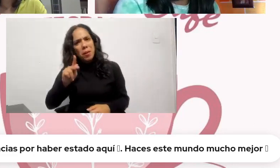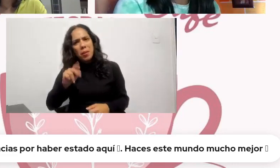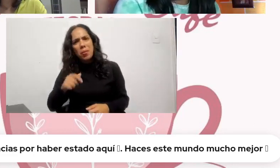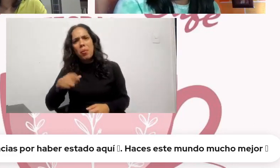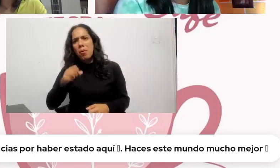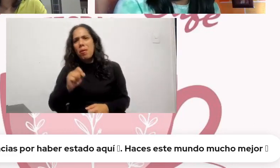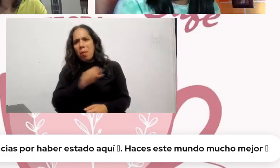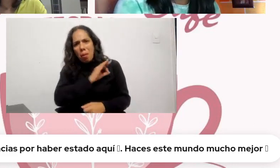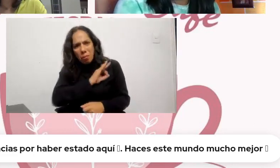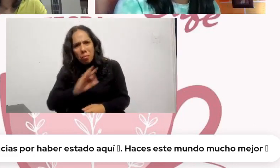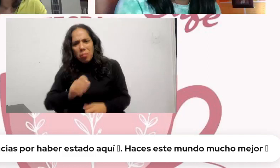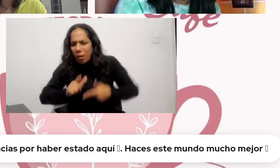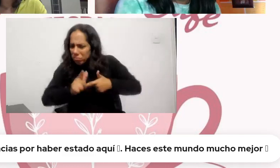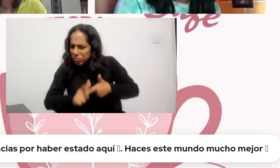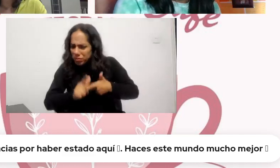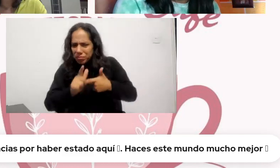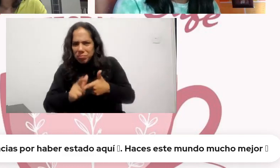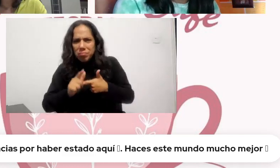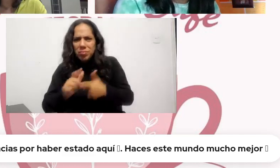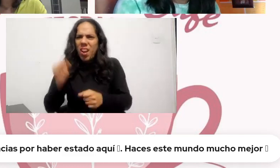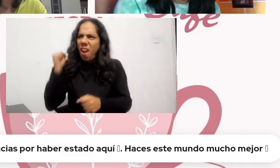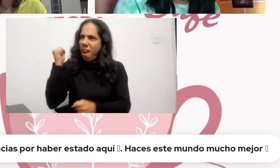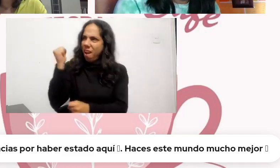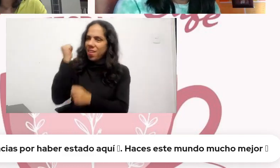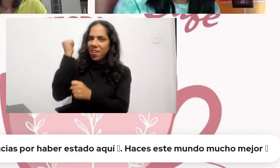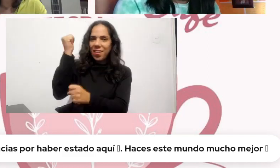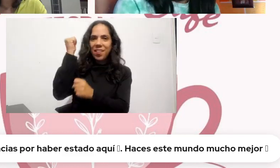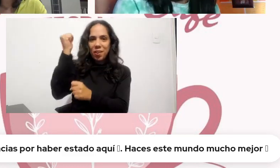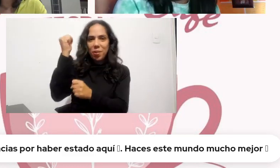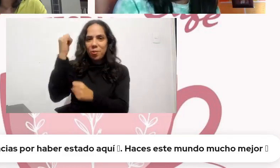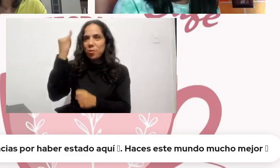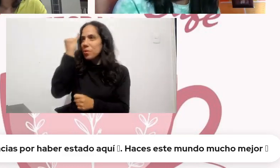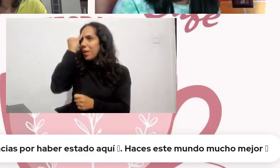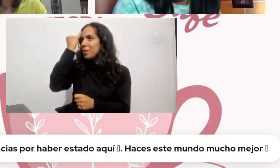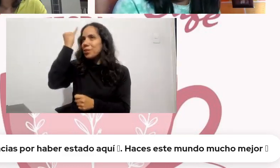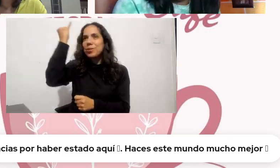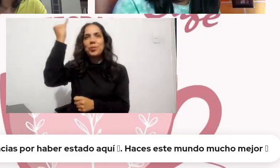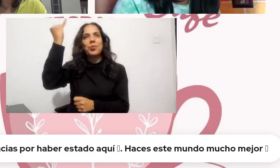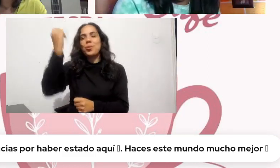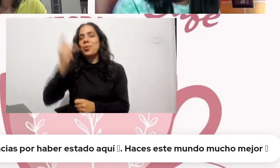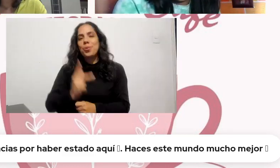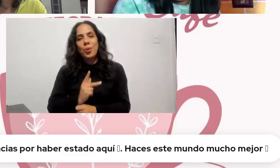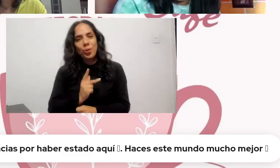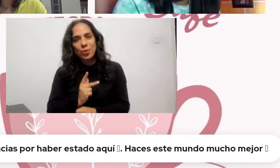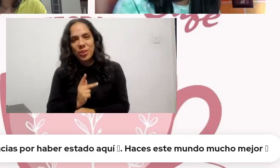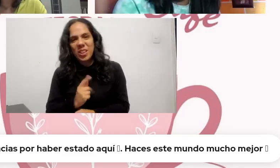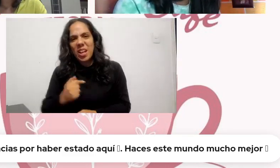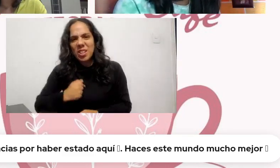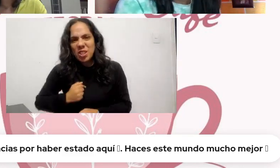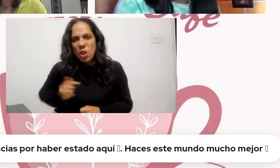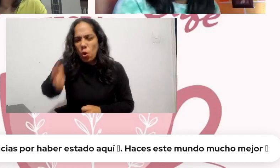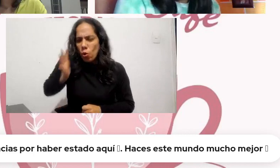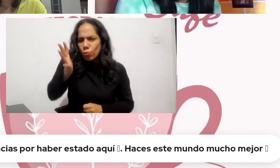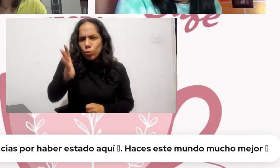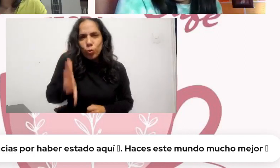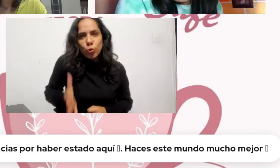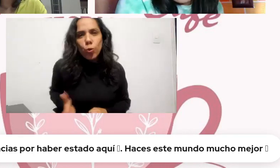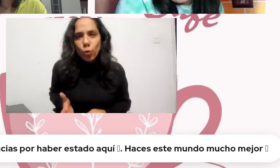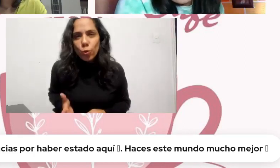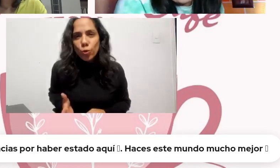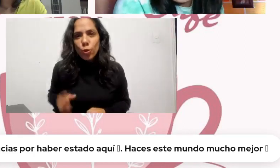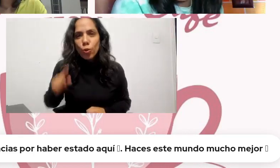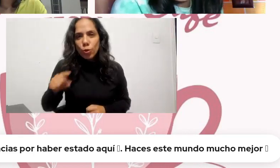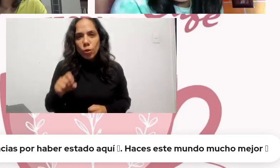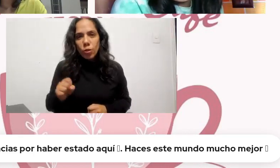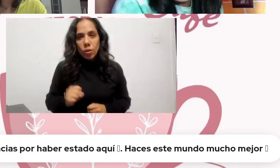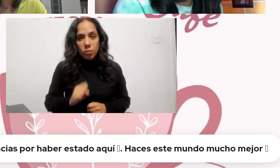ideales y nuestras convicciones, ¿no? Y es por eso que ahora con mucho orgullo grito mi frase que es, mi mayor